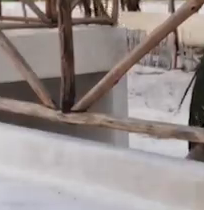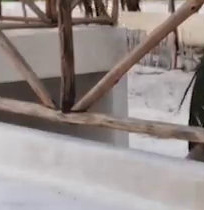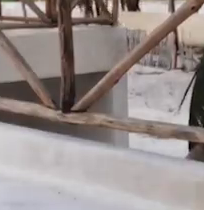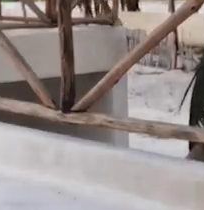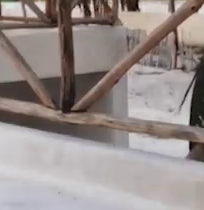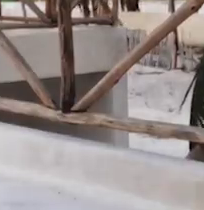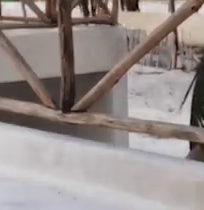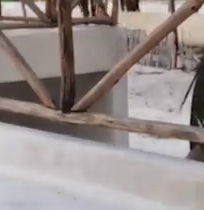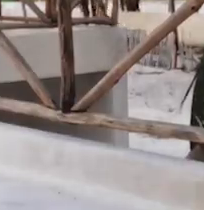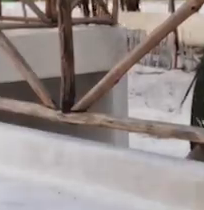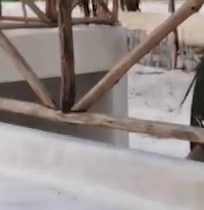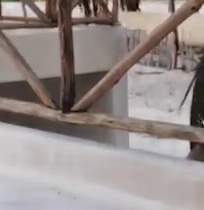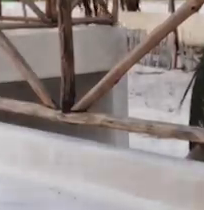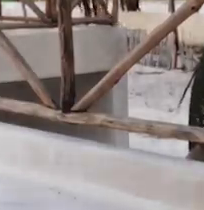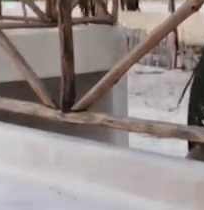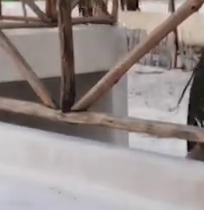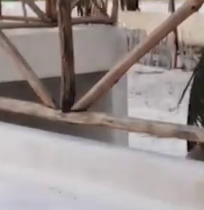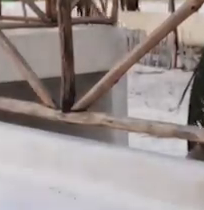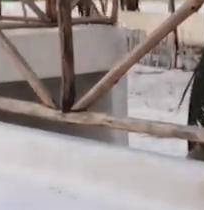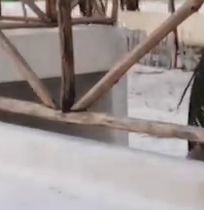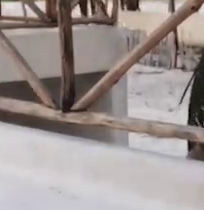ser desplantes.